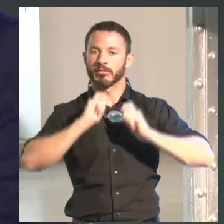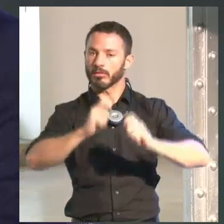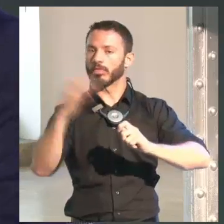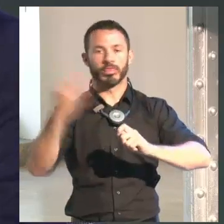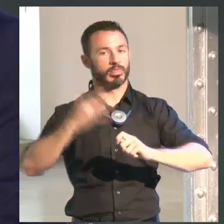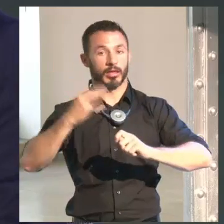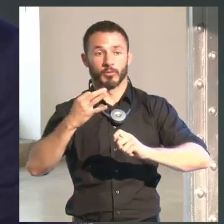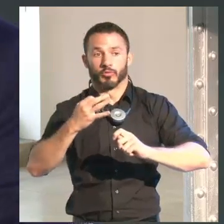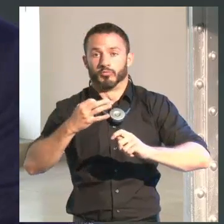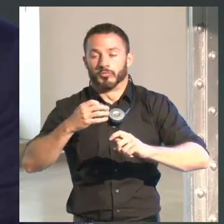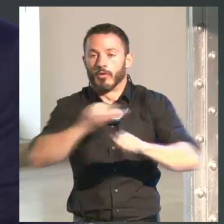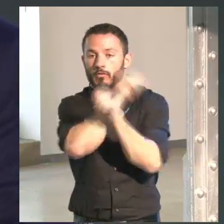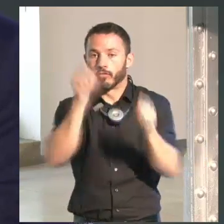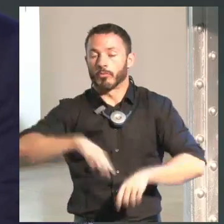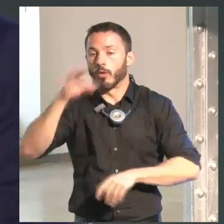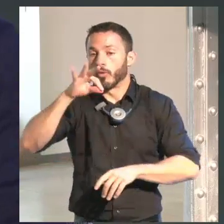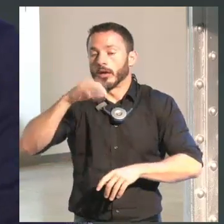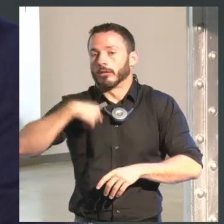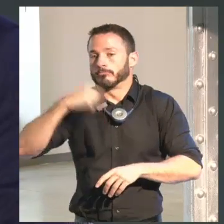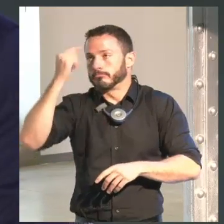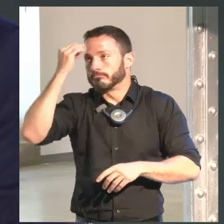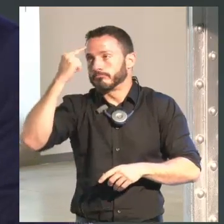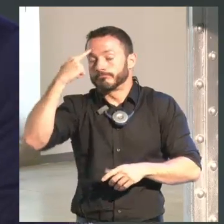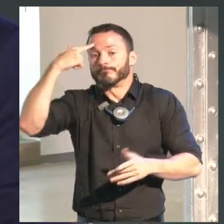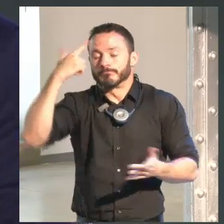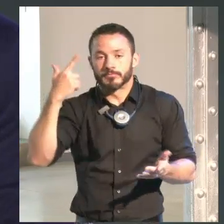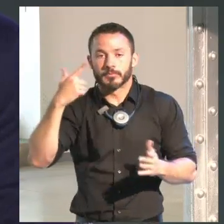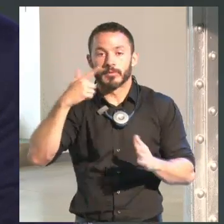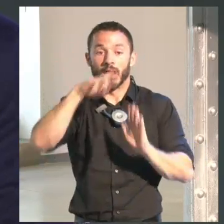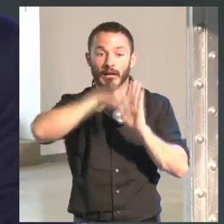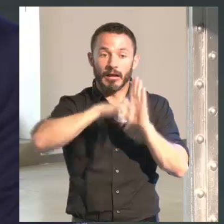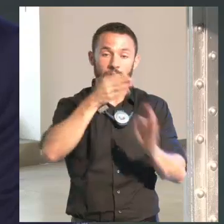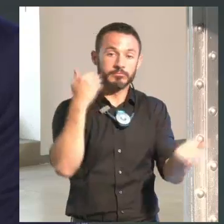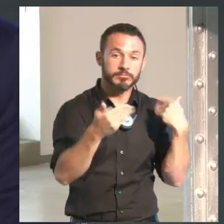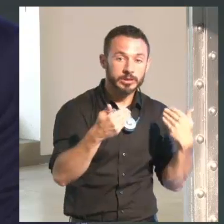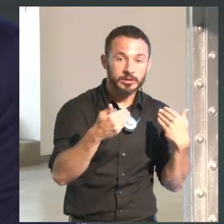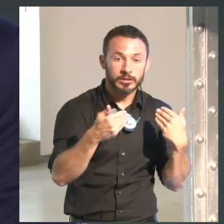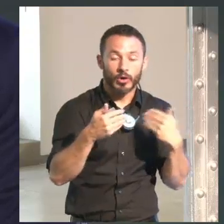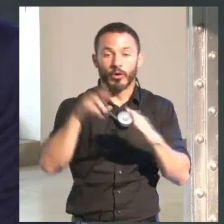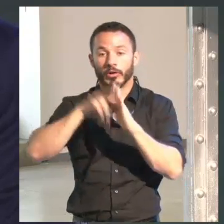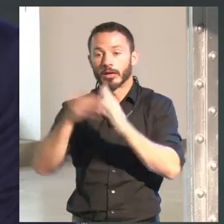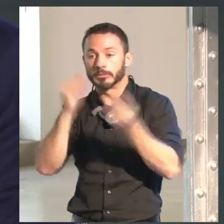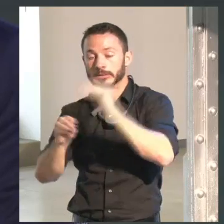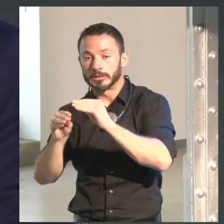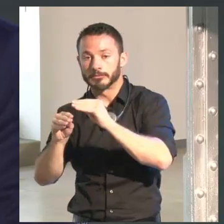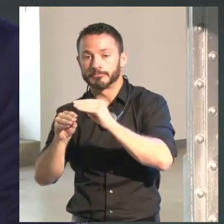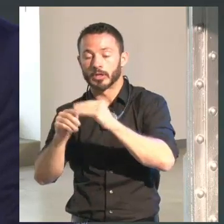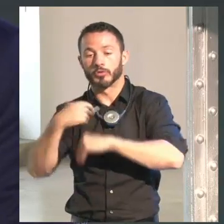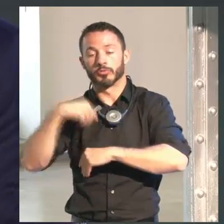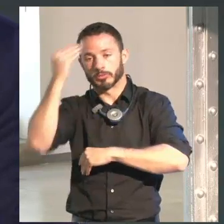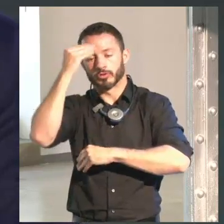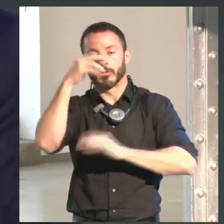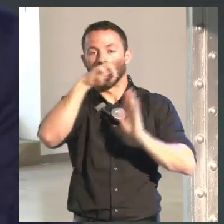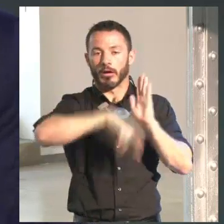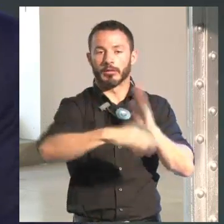que yo visualizo. ¿Regulación o desregulación? Desde nuestro punto de vista, es desregulación, sin ninguna duda. Es